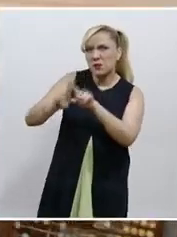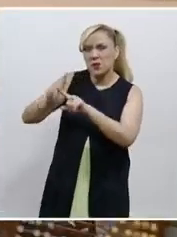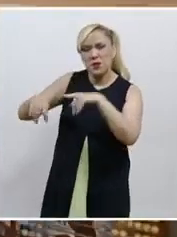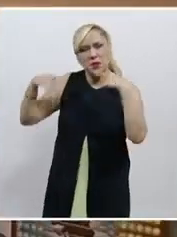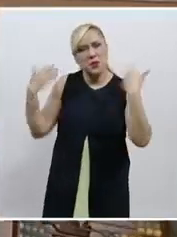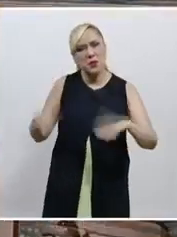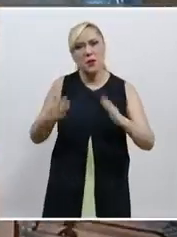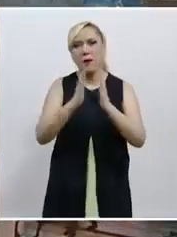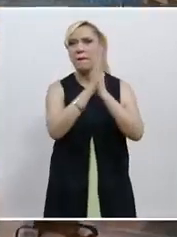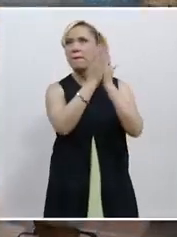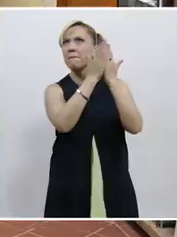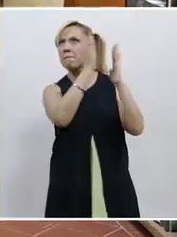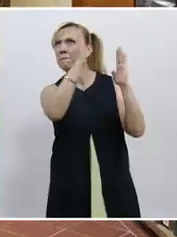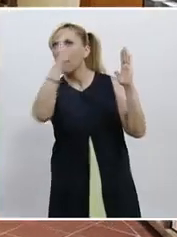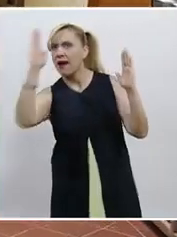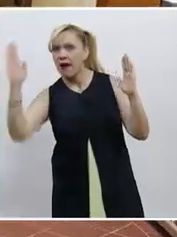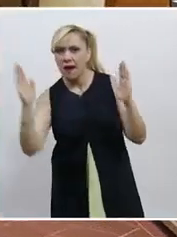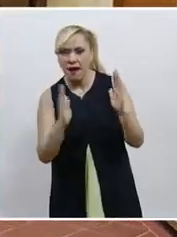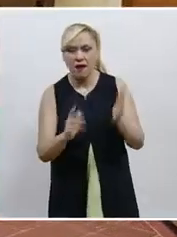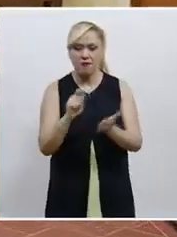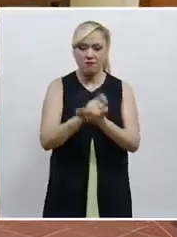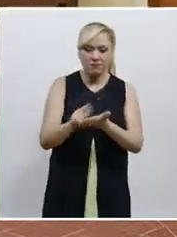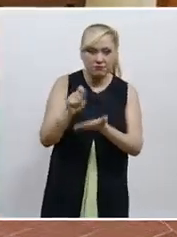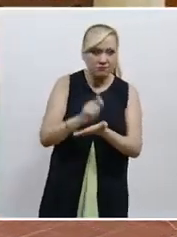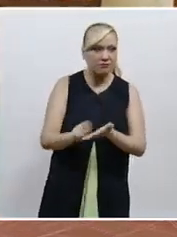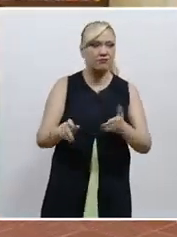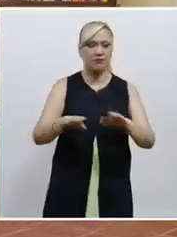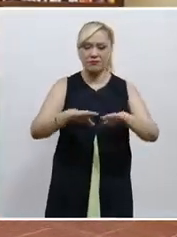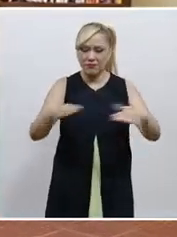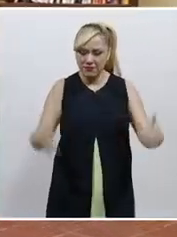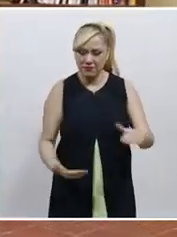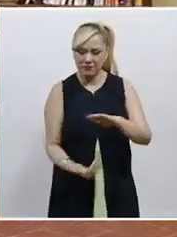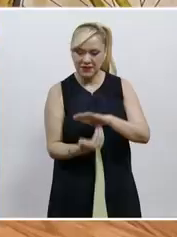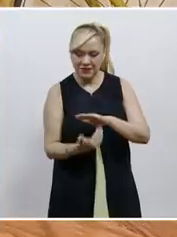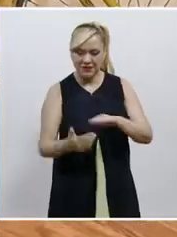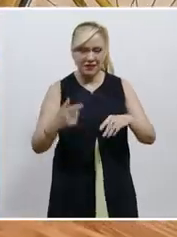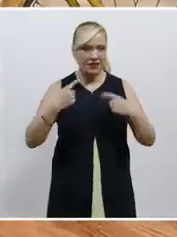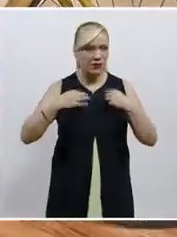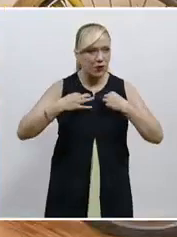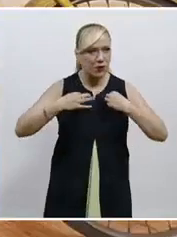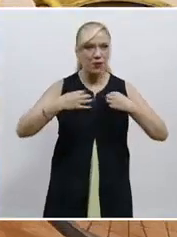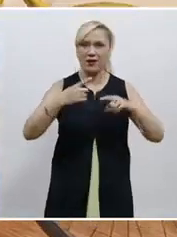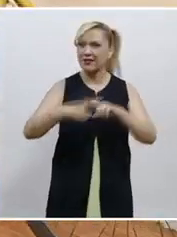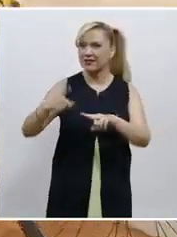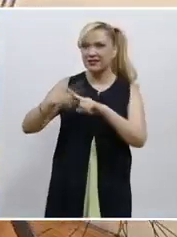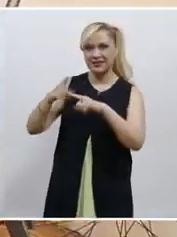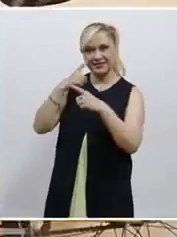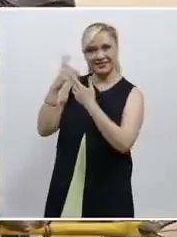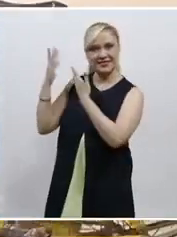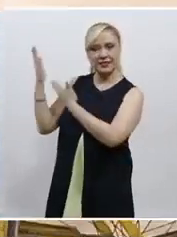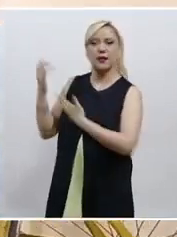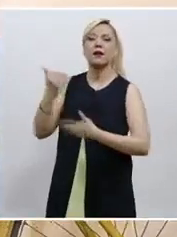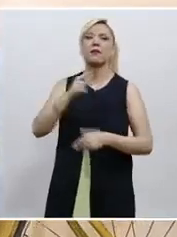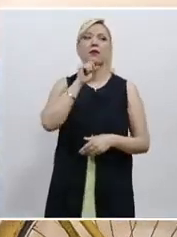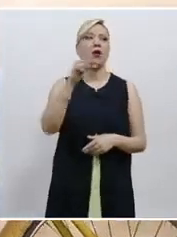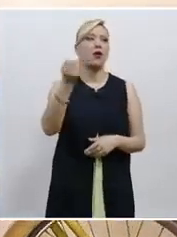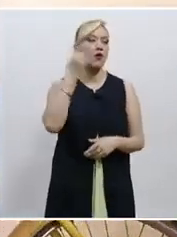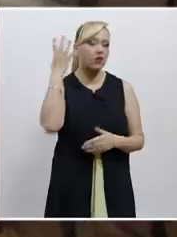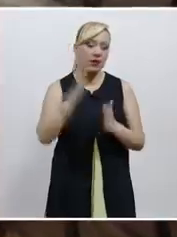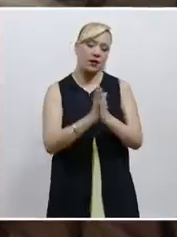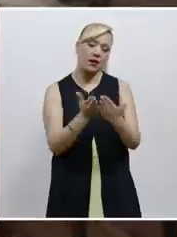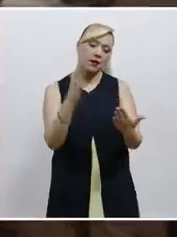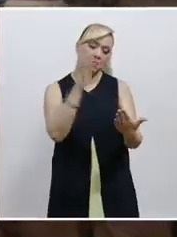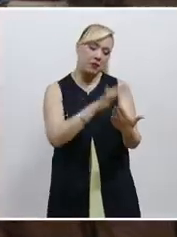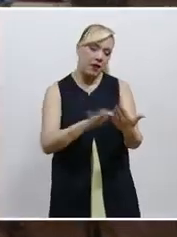su biblioteca personal, manuscritos, muebles, ropa y otros objetos. Además, habrá conferencias, narraciones,